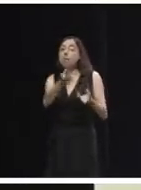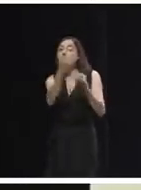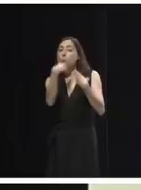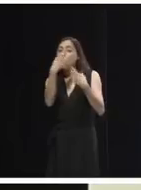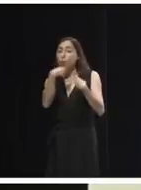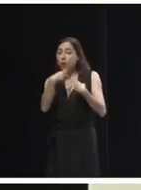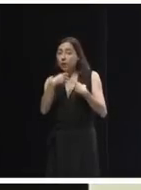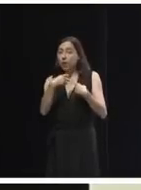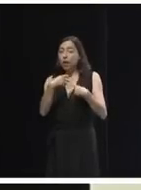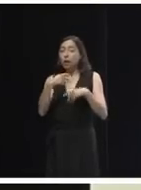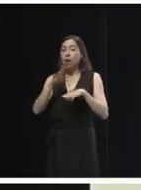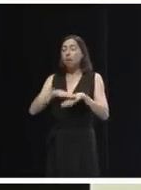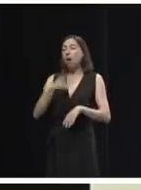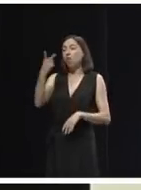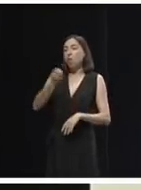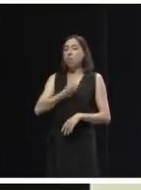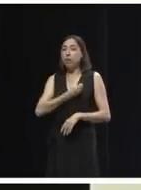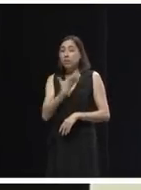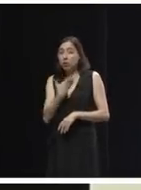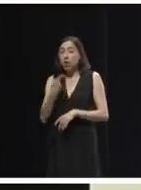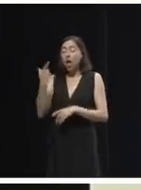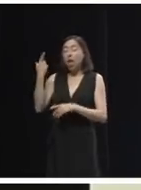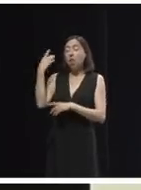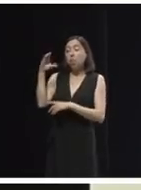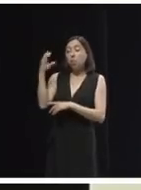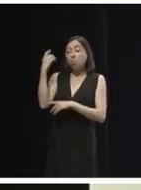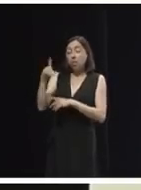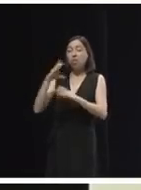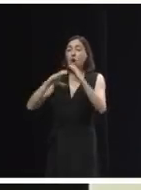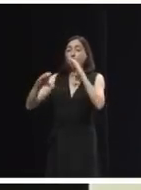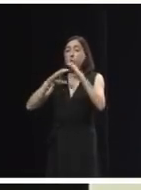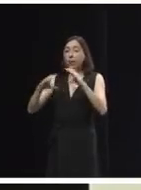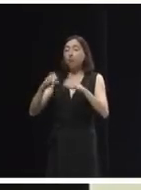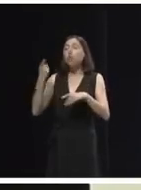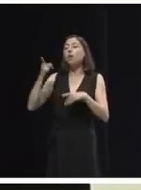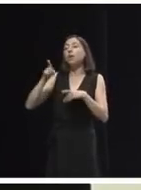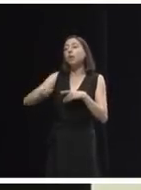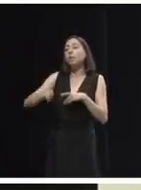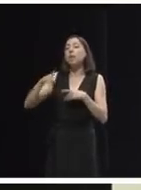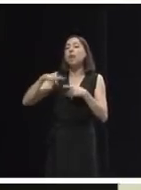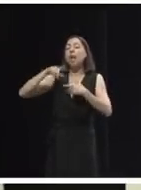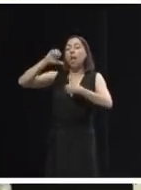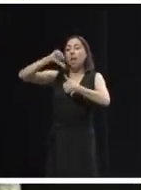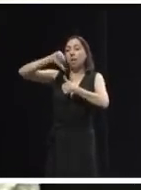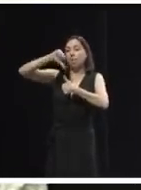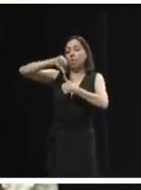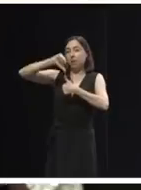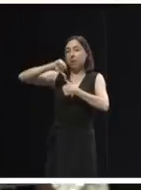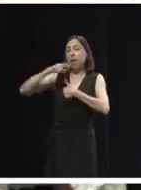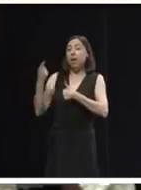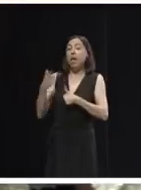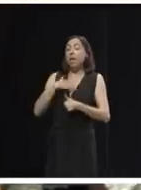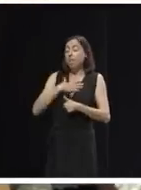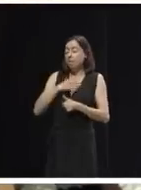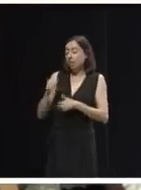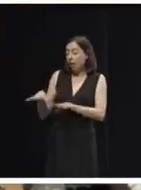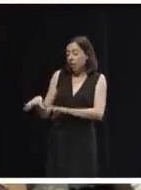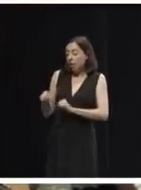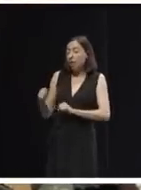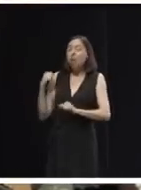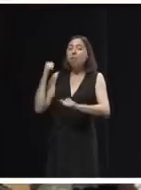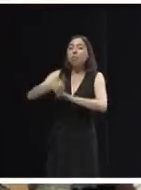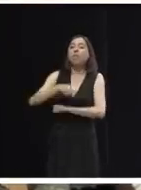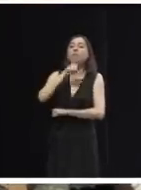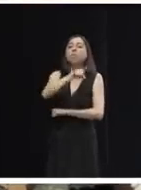y para dos pasiones, la ciencia de la comunicación y América Latina. Su patria de adopción desde 1993